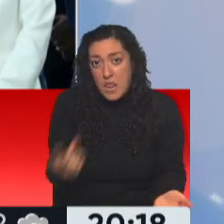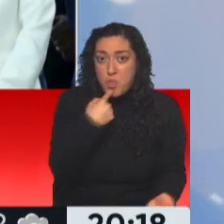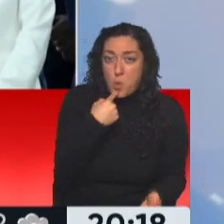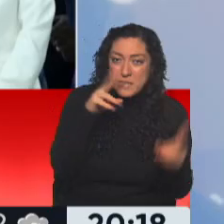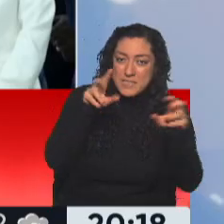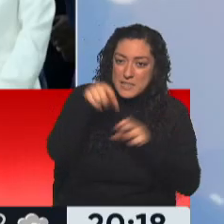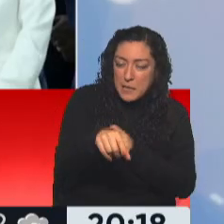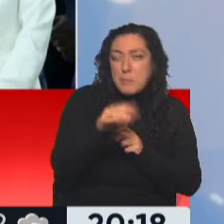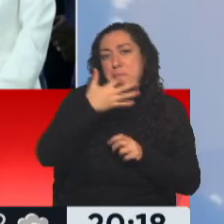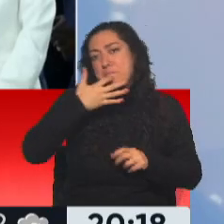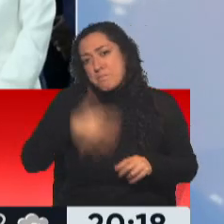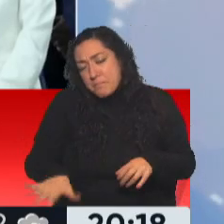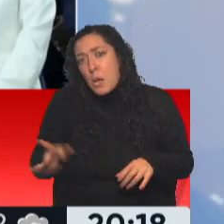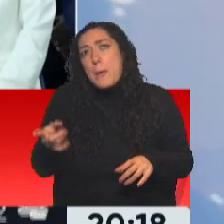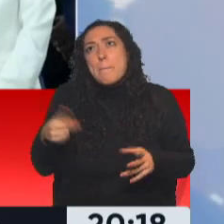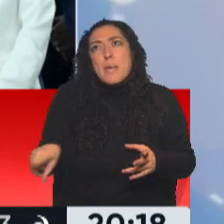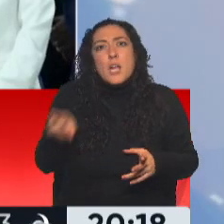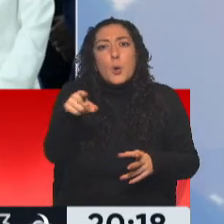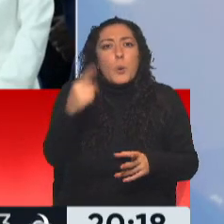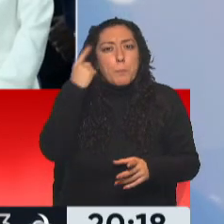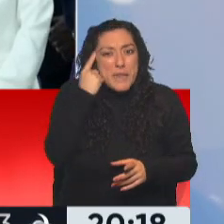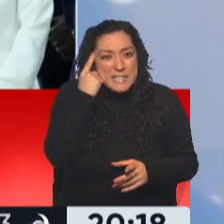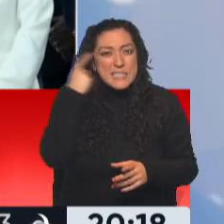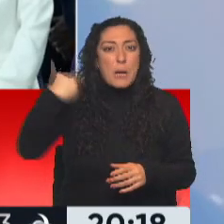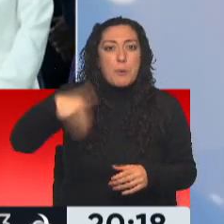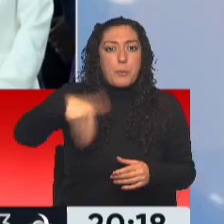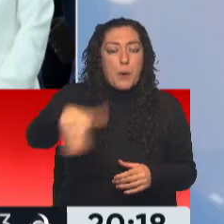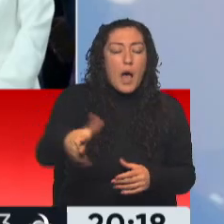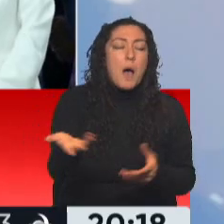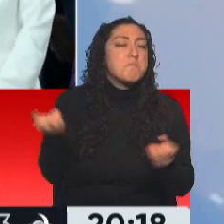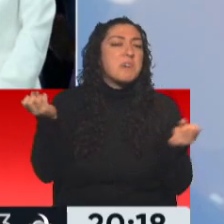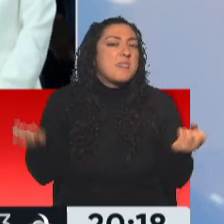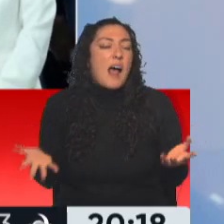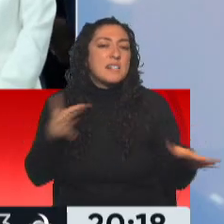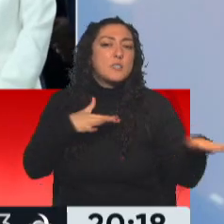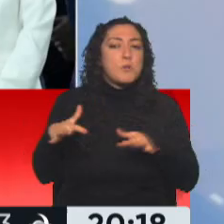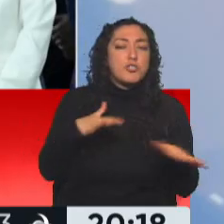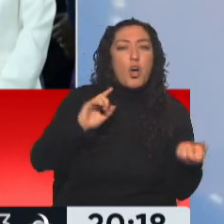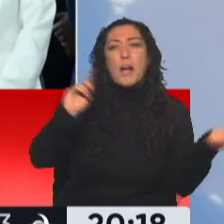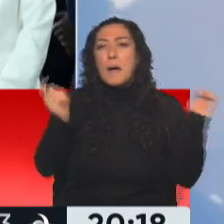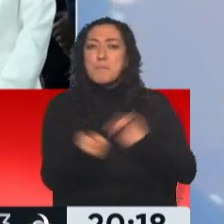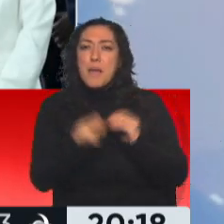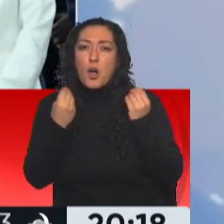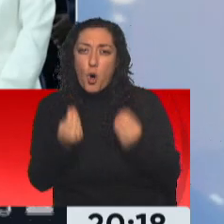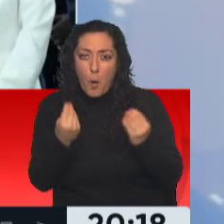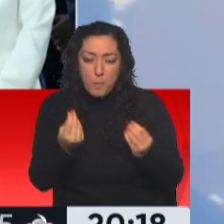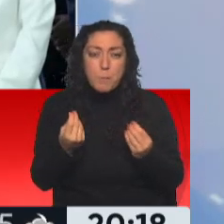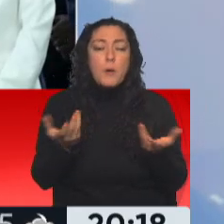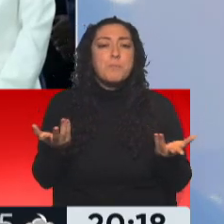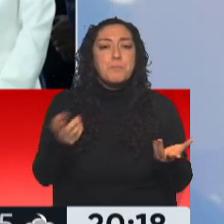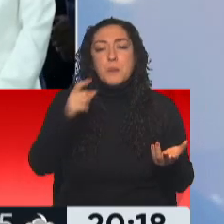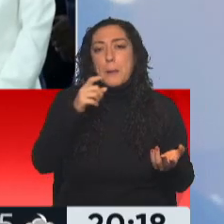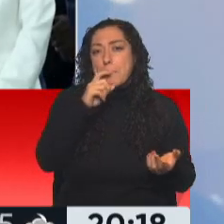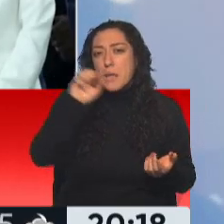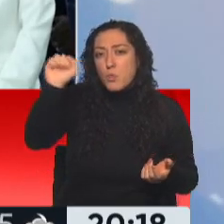pero quería preguntarte, ¿qué crees que puede llegar a pasar y a cambiar la situación actual, pensando en que Maduro continúa en el poder cuando